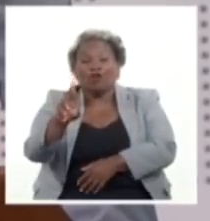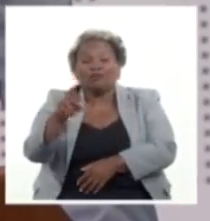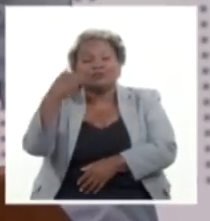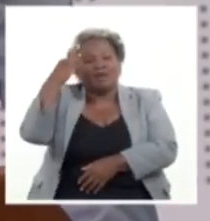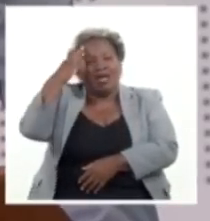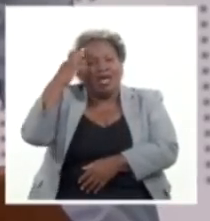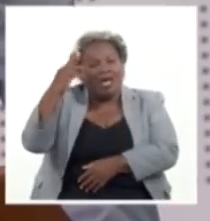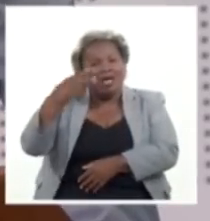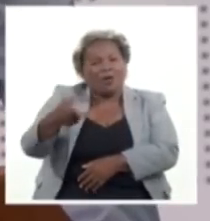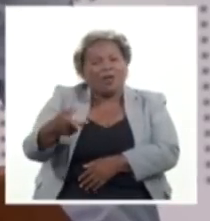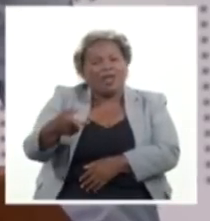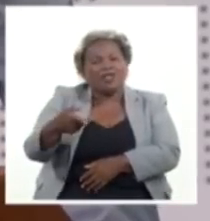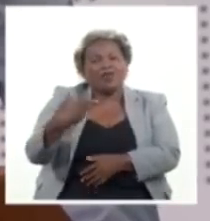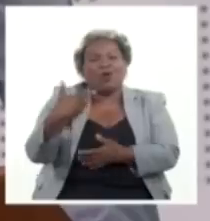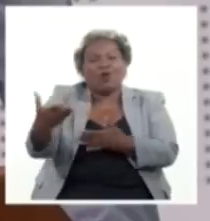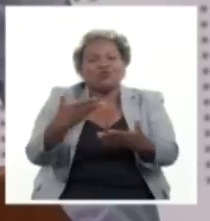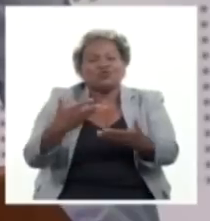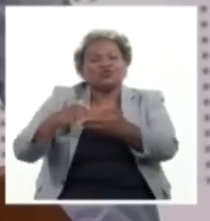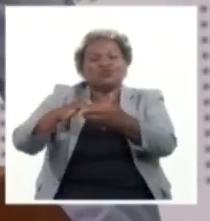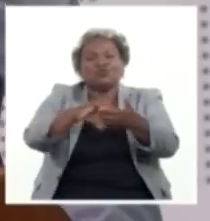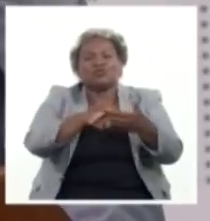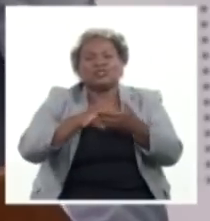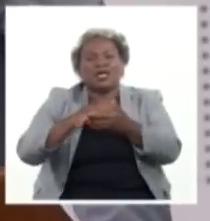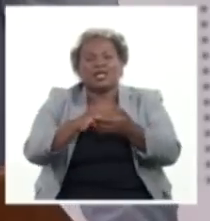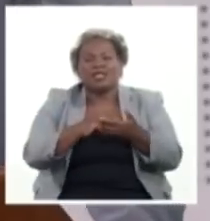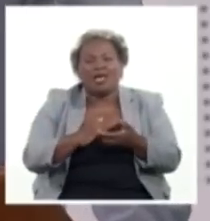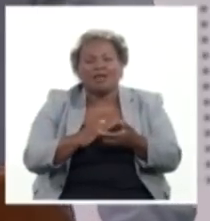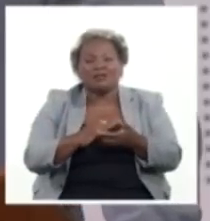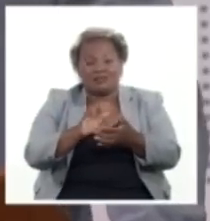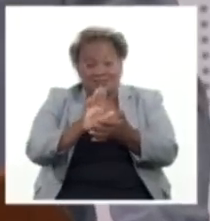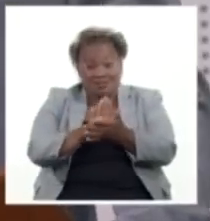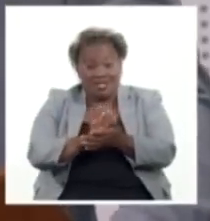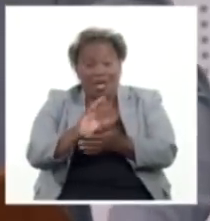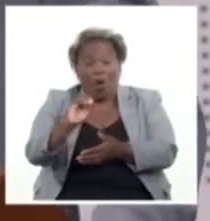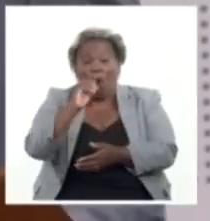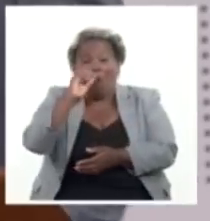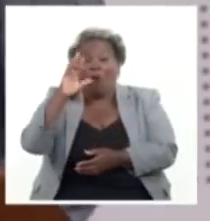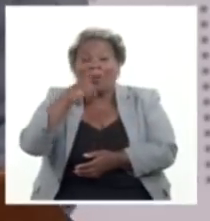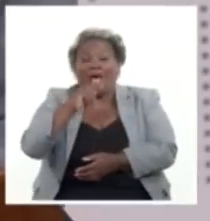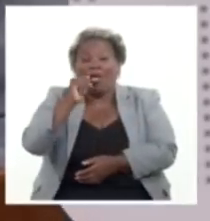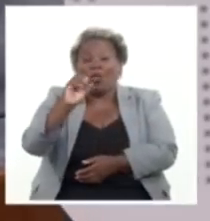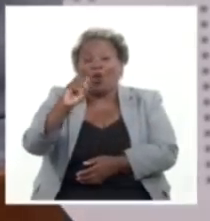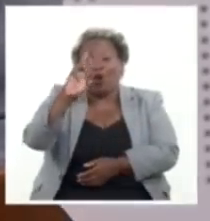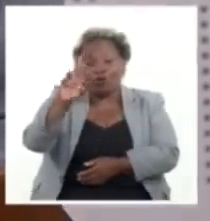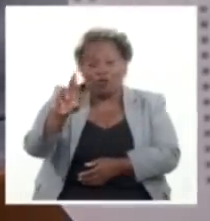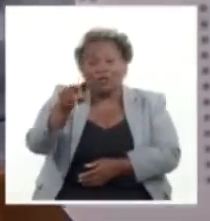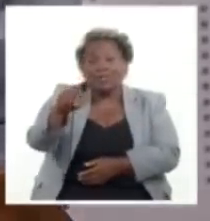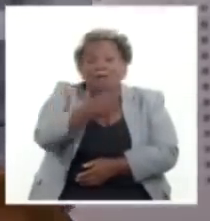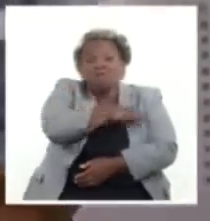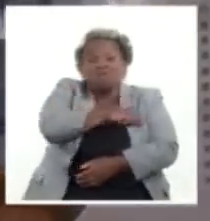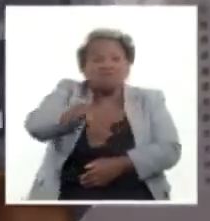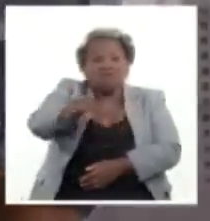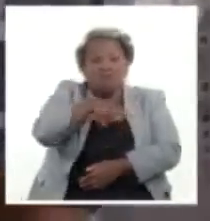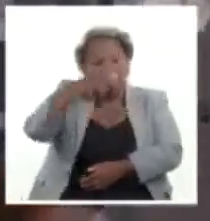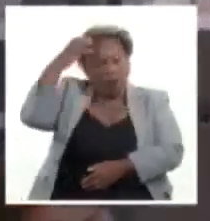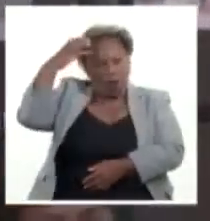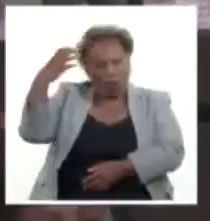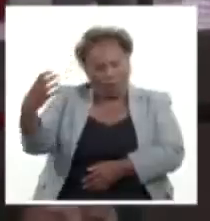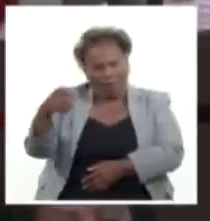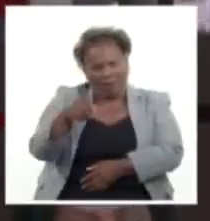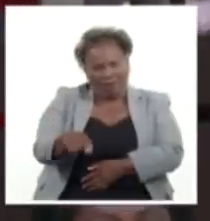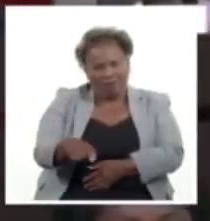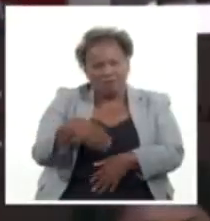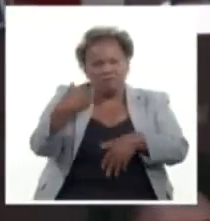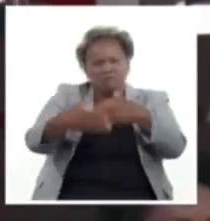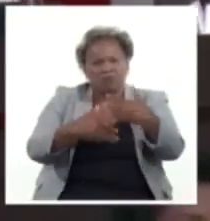los inolvidables gestos de solidaridad de Andrés Manuel López Obrador, de su pueblo y su gobierno ante los accidentes